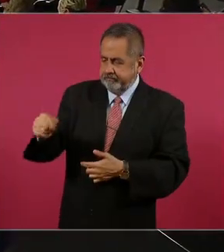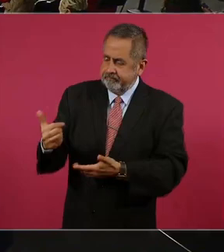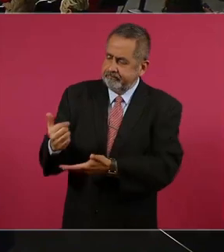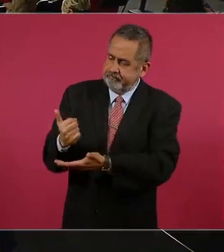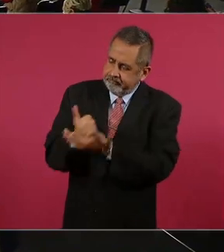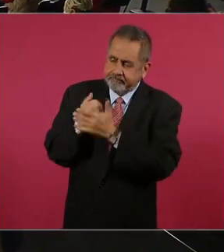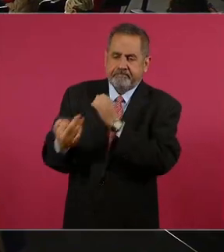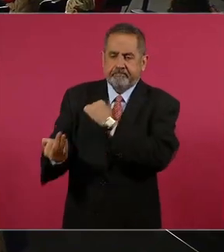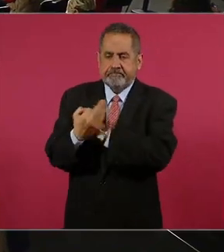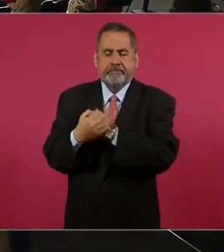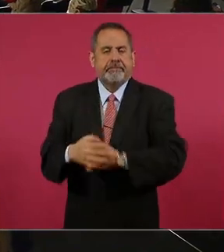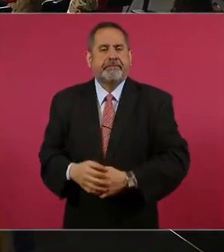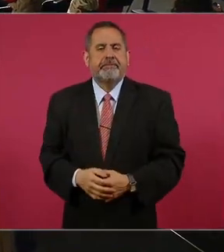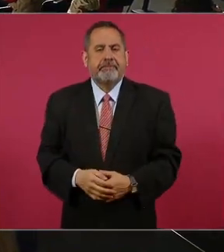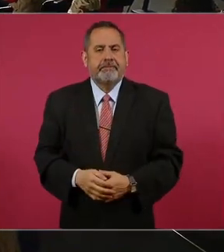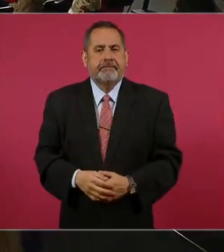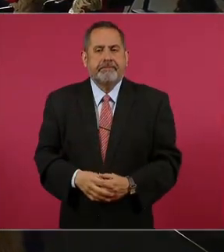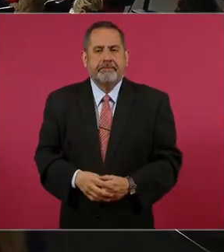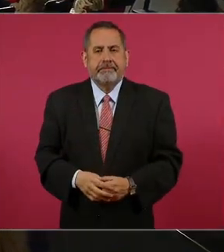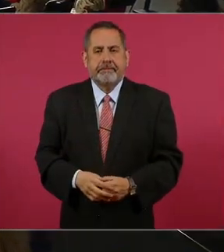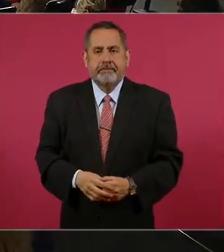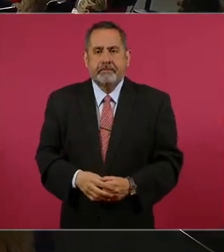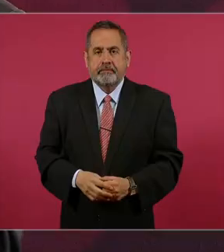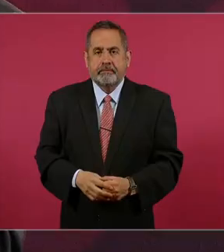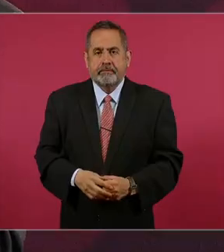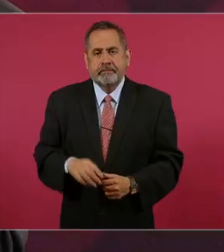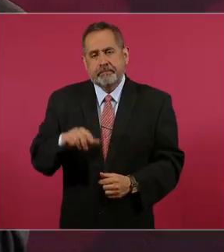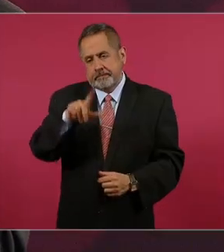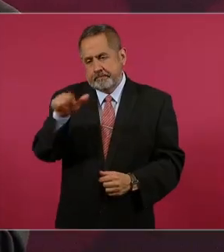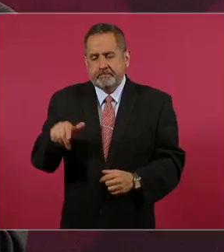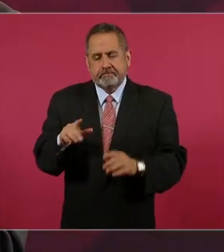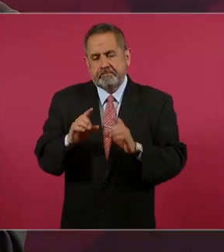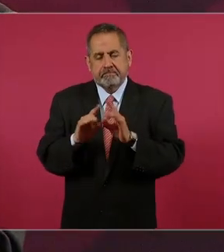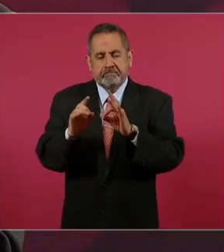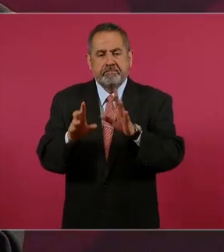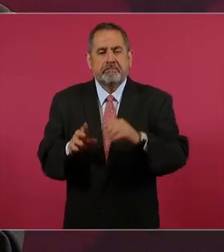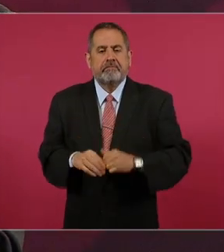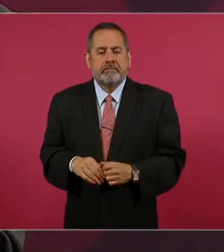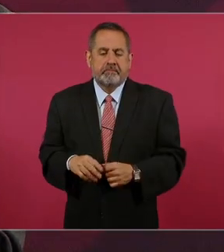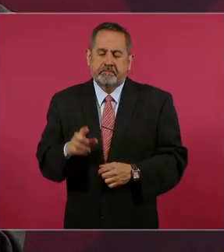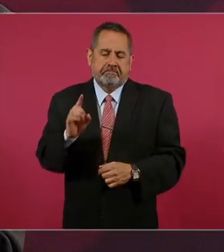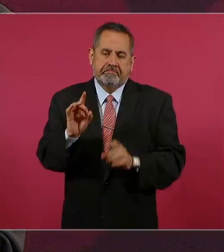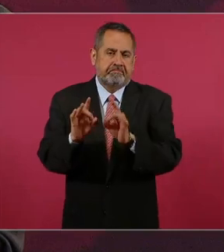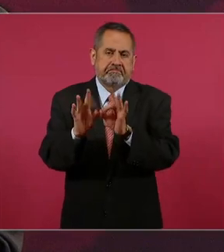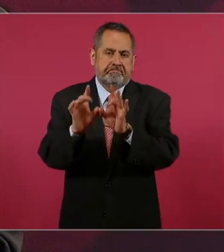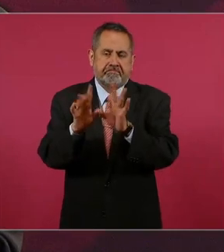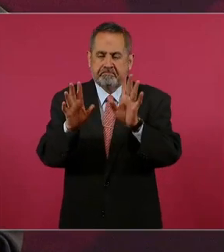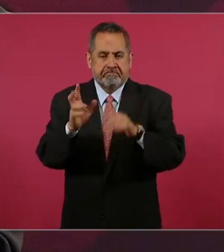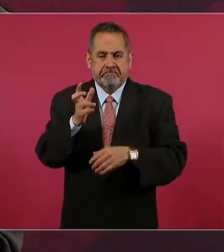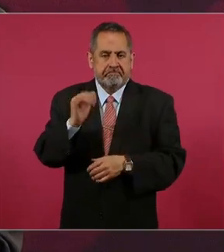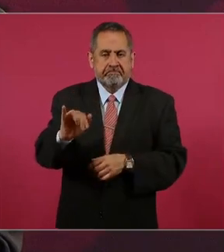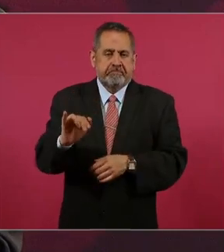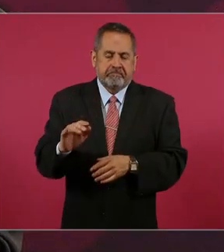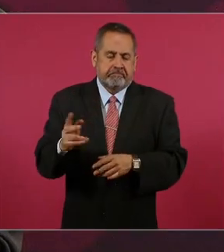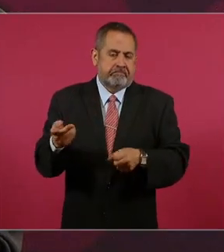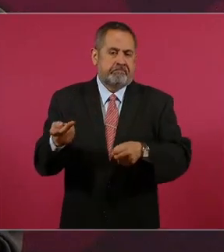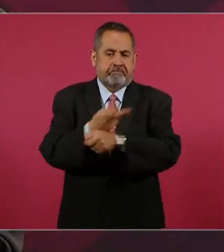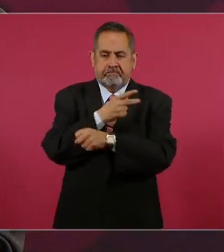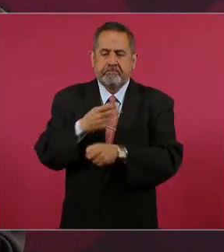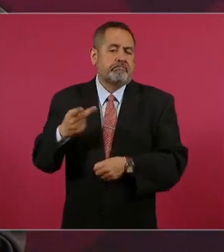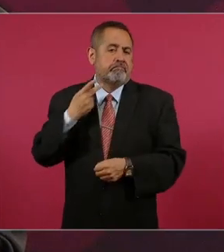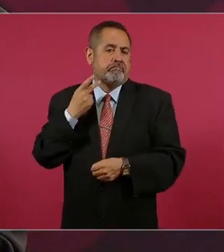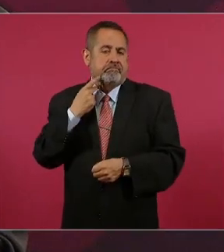Luego las relaciones, porque así son las cosas en la